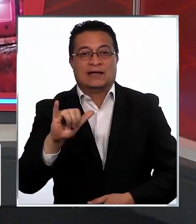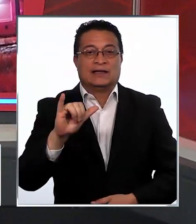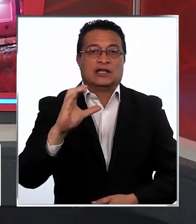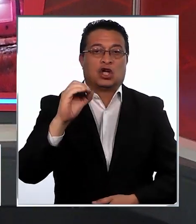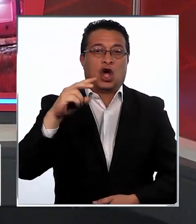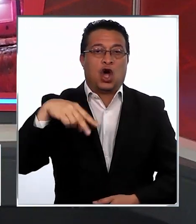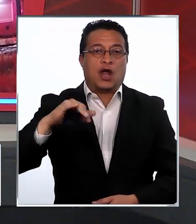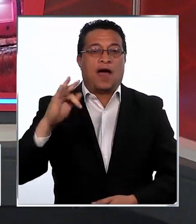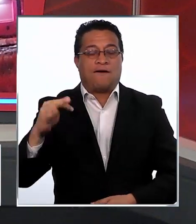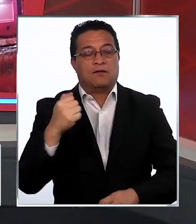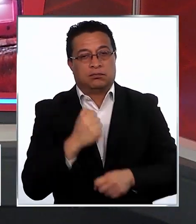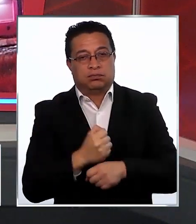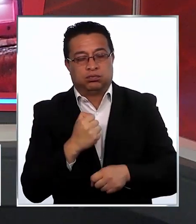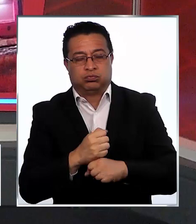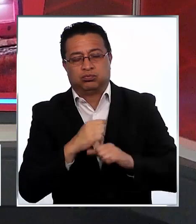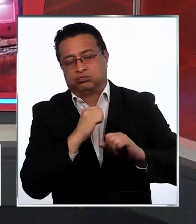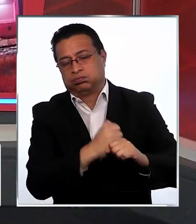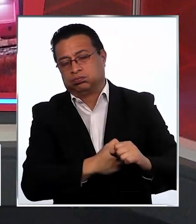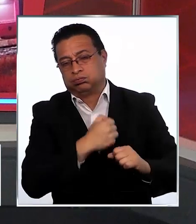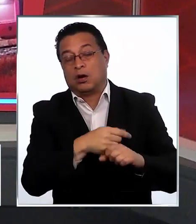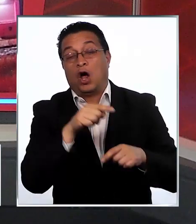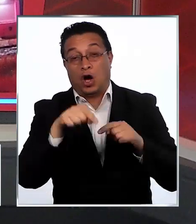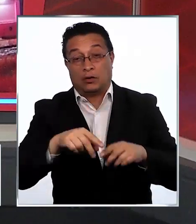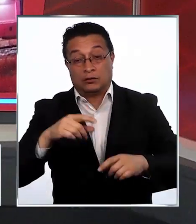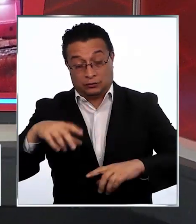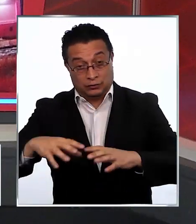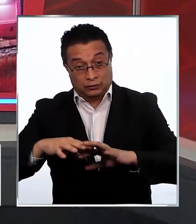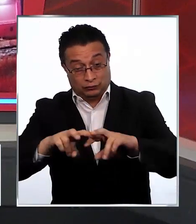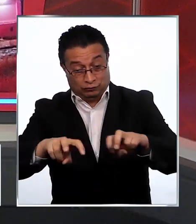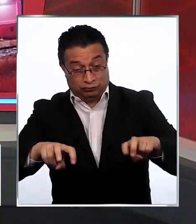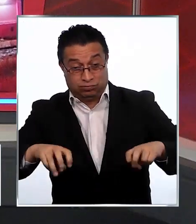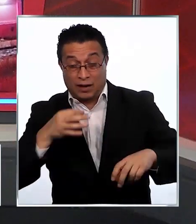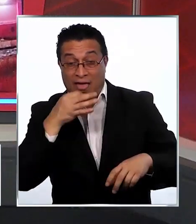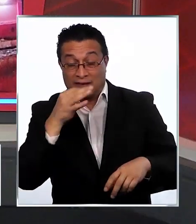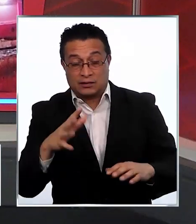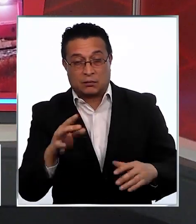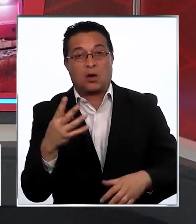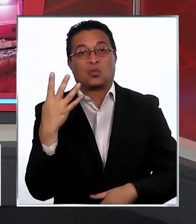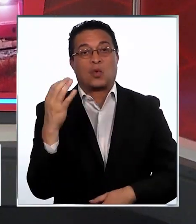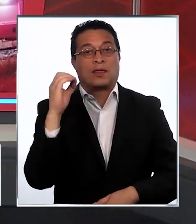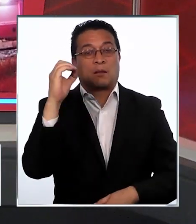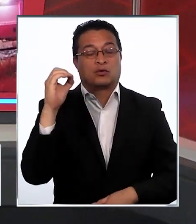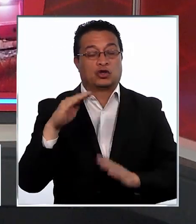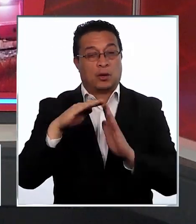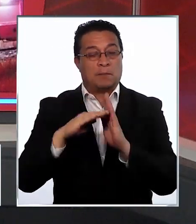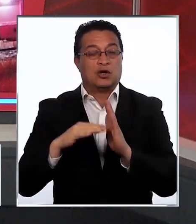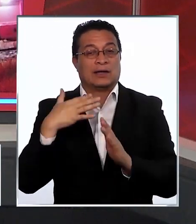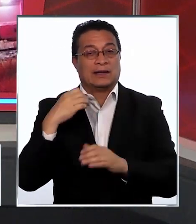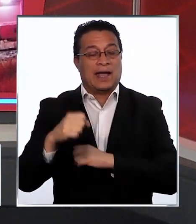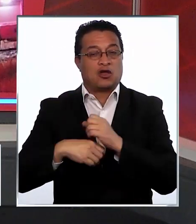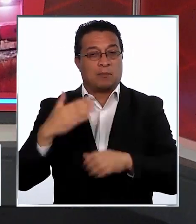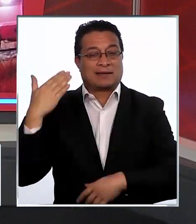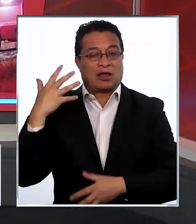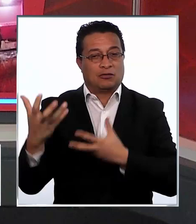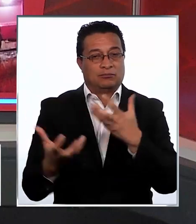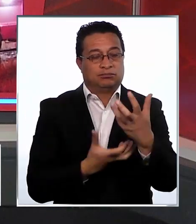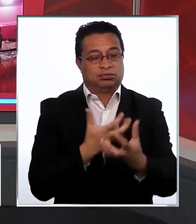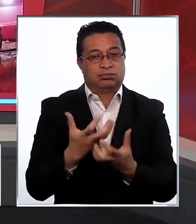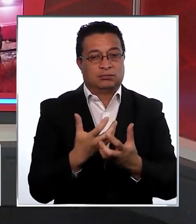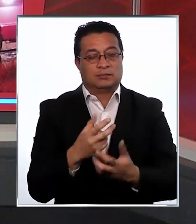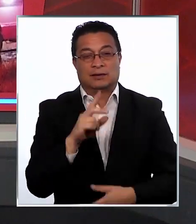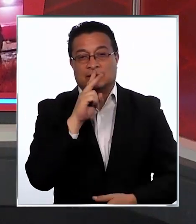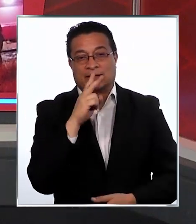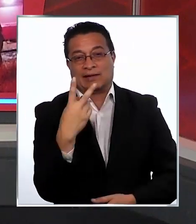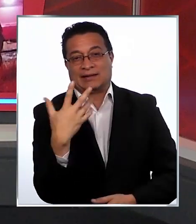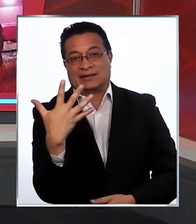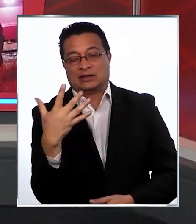CONAF. Este año, según el Ministerio de Agricultura, la superficie afectada ha sido 40% menos que el año pasado. TV5 de